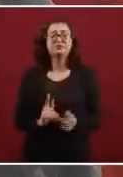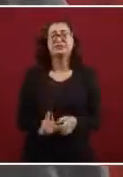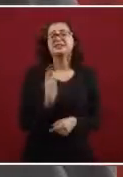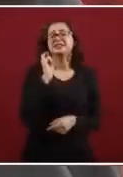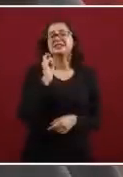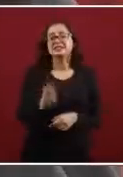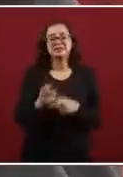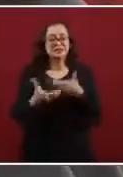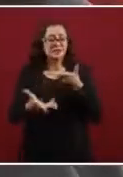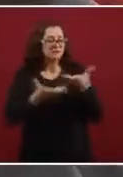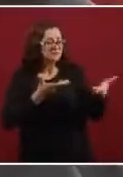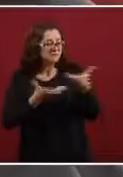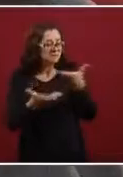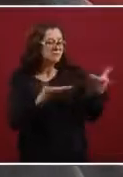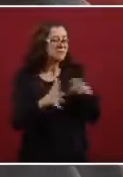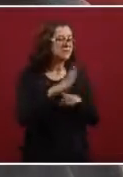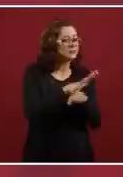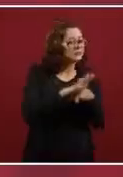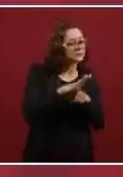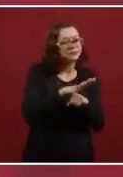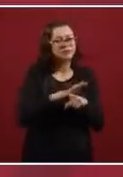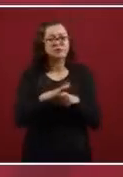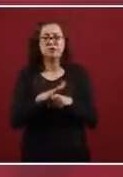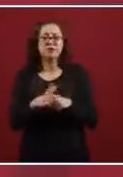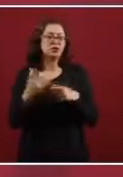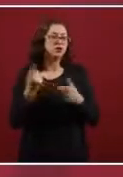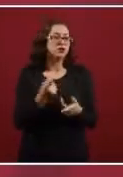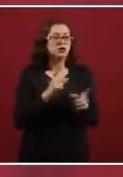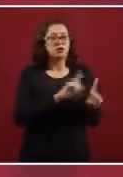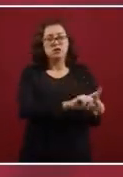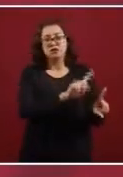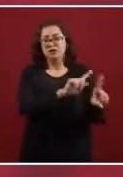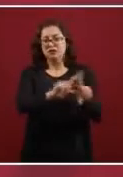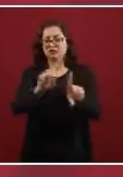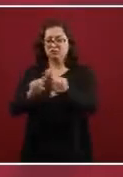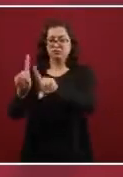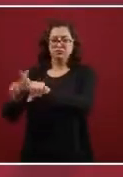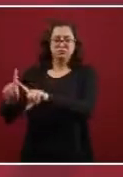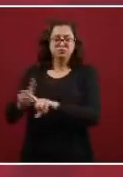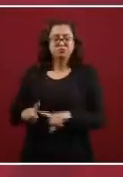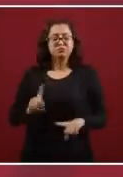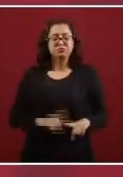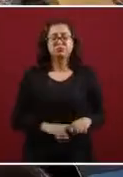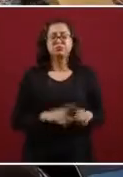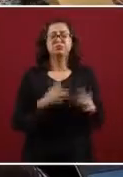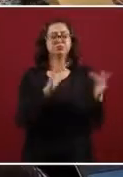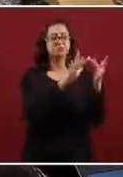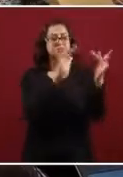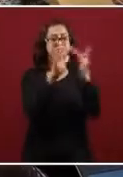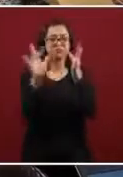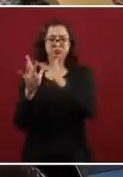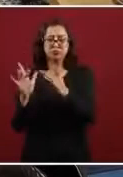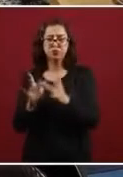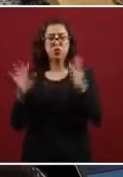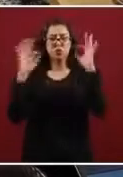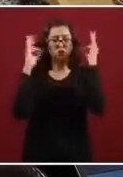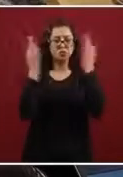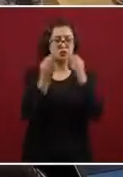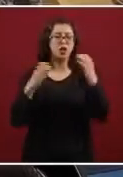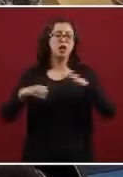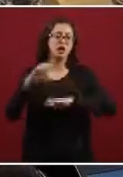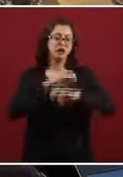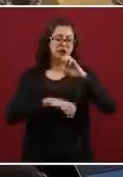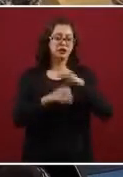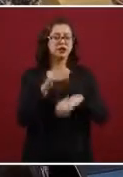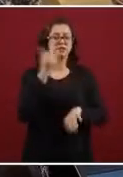todos los consulados, la red más de lejos, más numerosa de consulados que cualquier país tenga en otro, y embajadas en Estados Unidos y